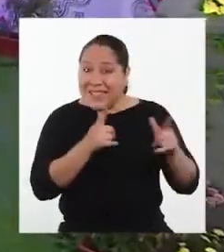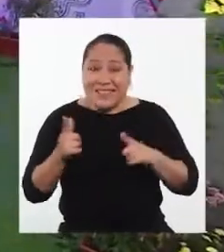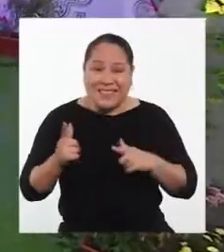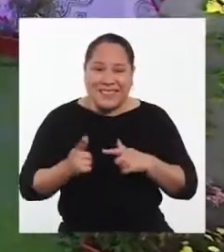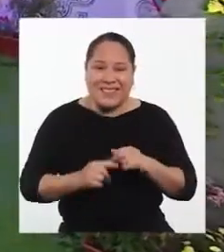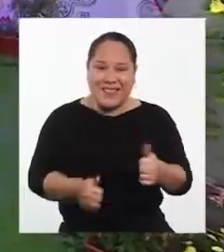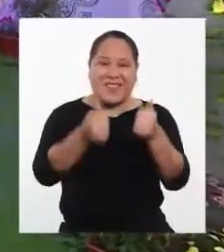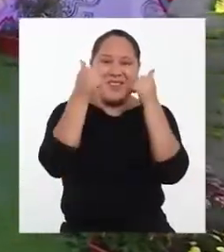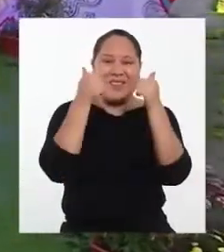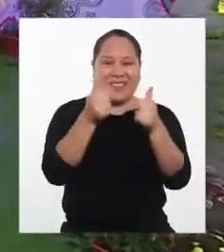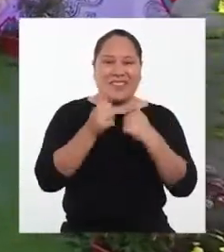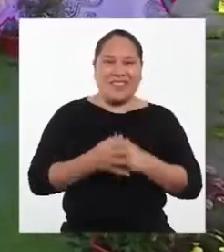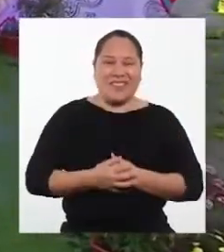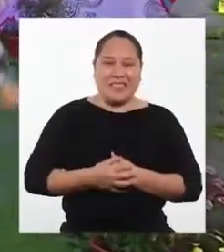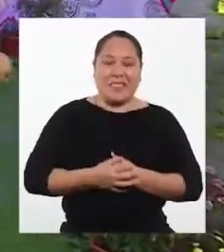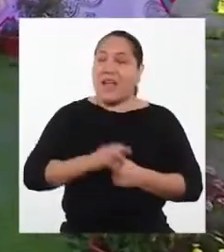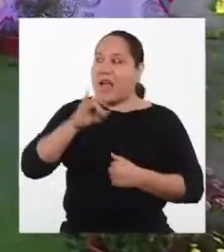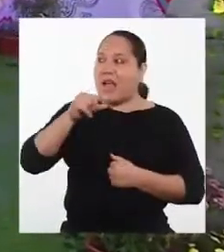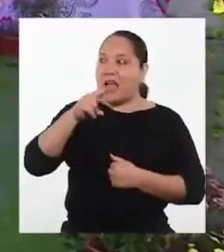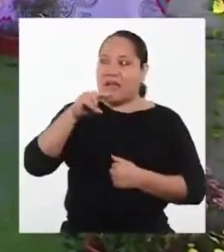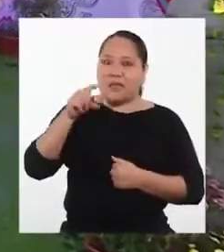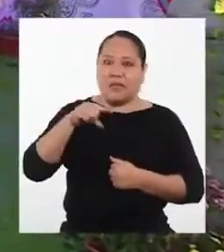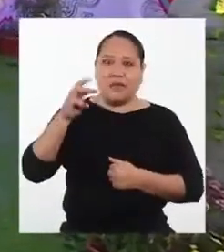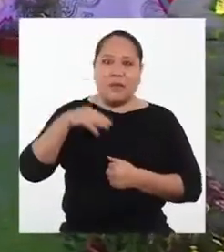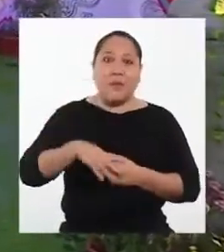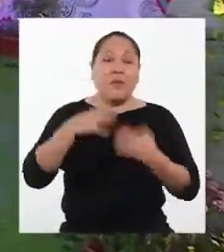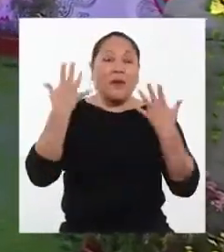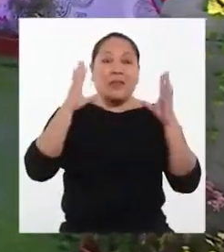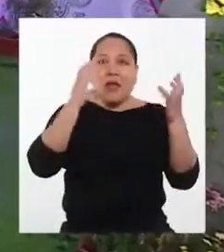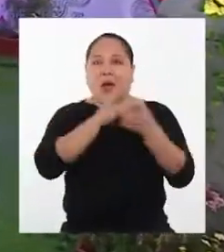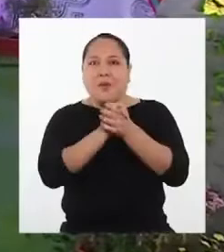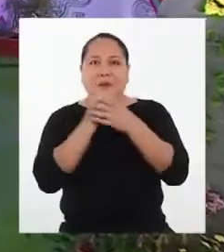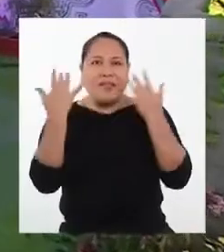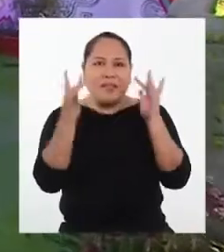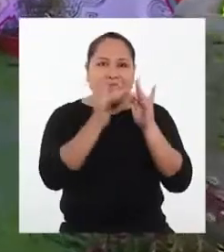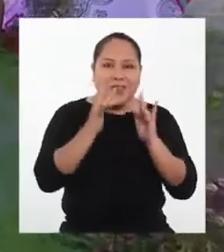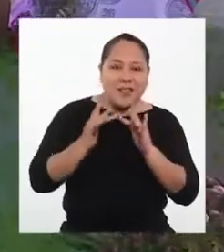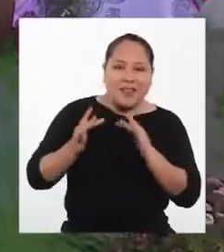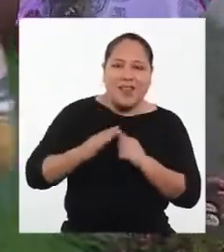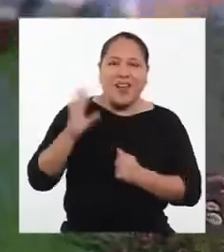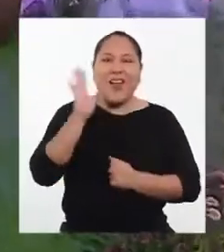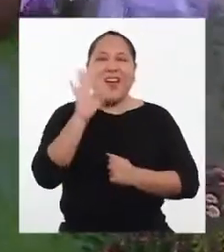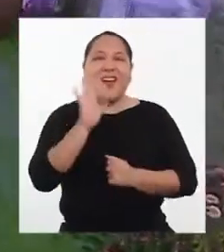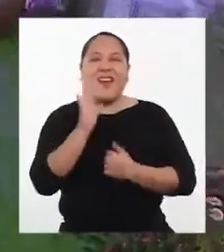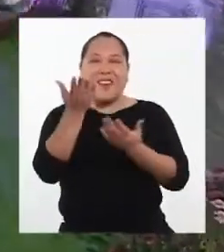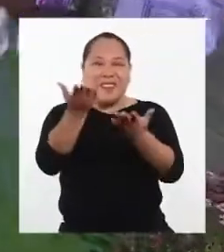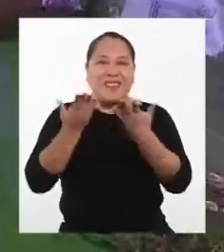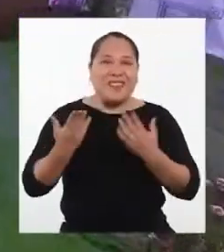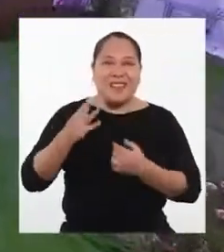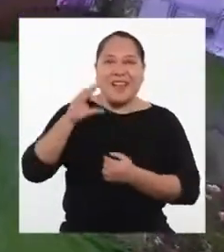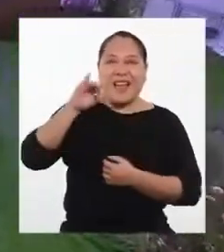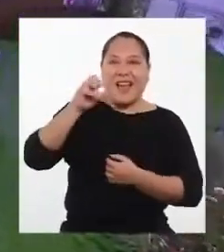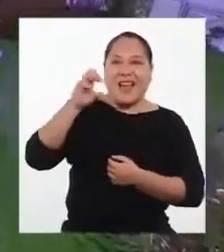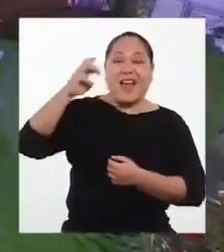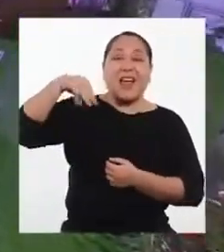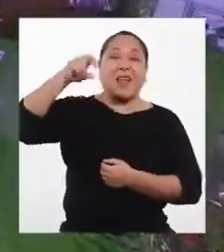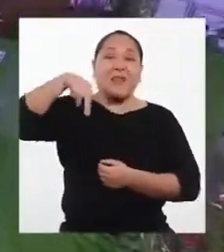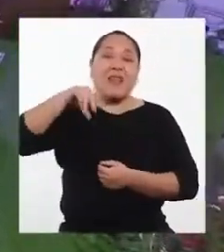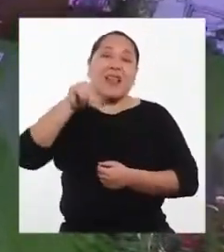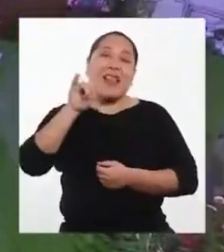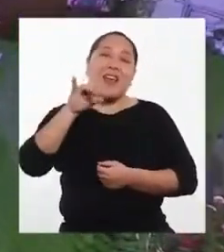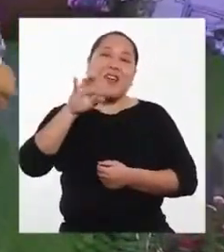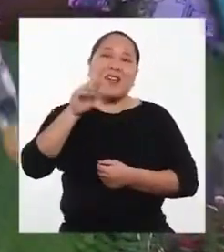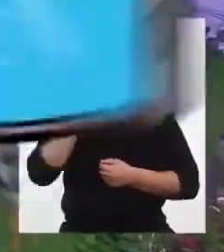estamos? ¡Fantástico! Jazmín, parece que nuestros amigos ya están conectados. Démosle la bienvenida a Carmen,